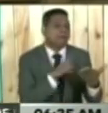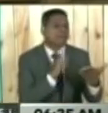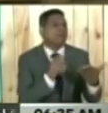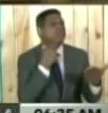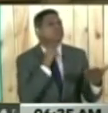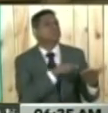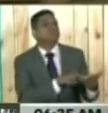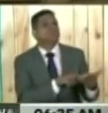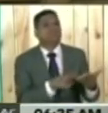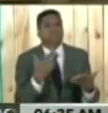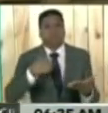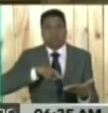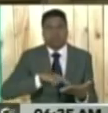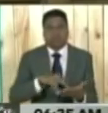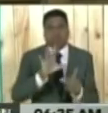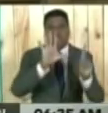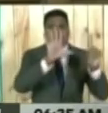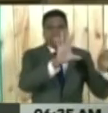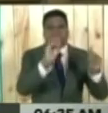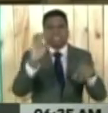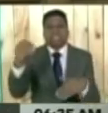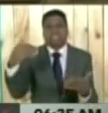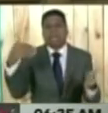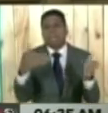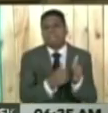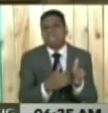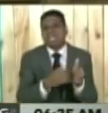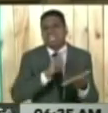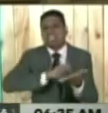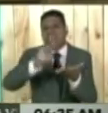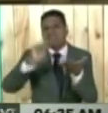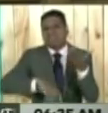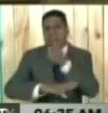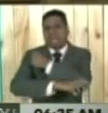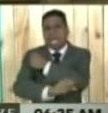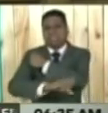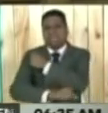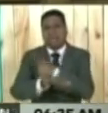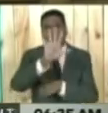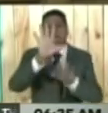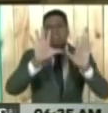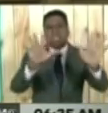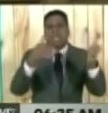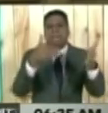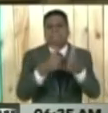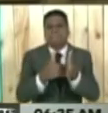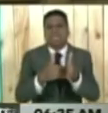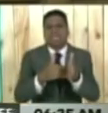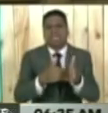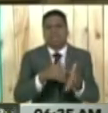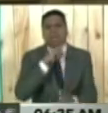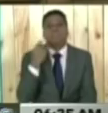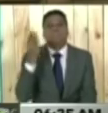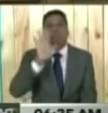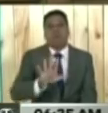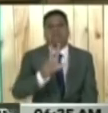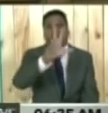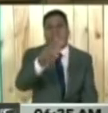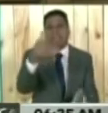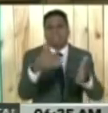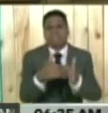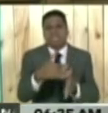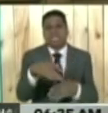Producto de esa revisión, salieron 600.000 firmas chimba, 10.000 muertos, 3.000 menores de